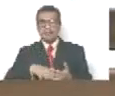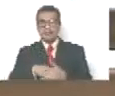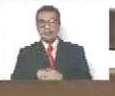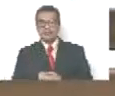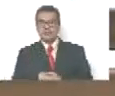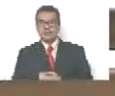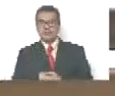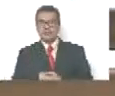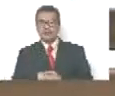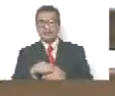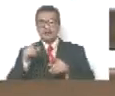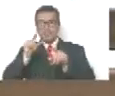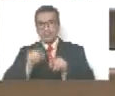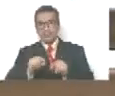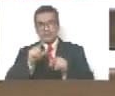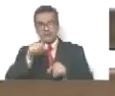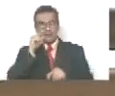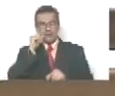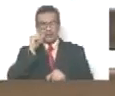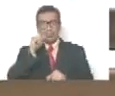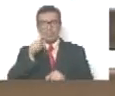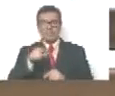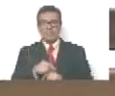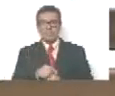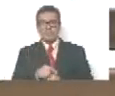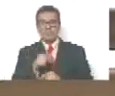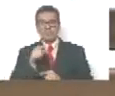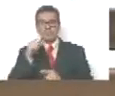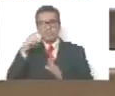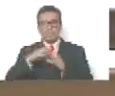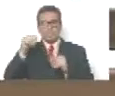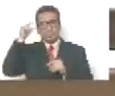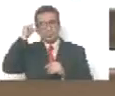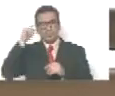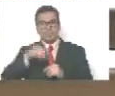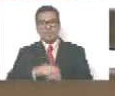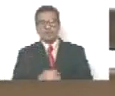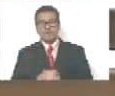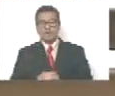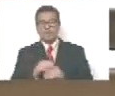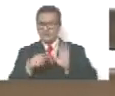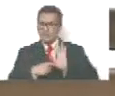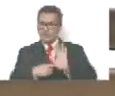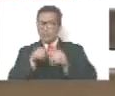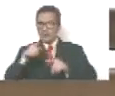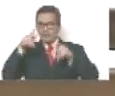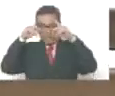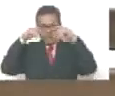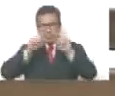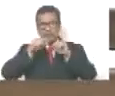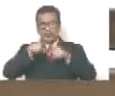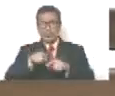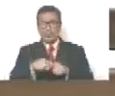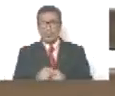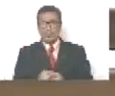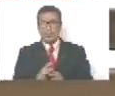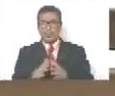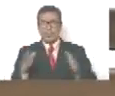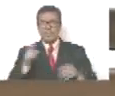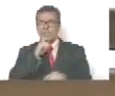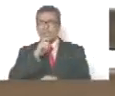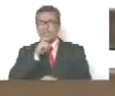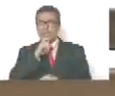a esos hombres, pues, que cada día salen y se enfrentan a una de las profesiones más difíciles y